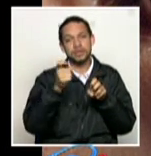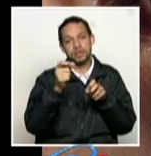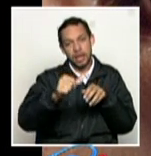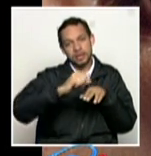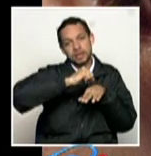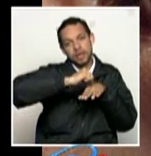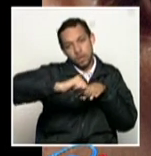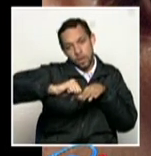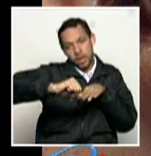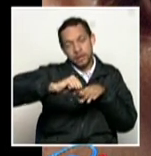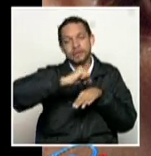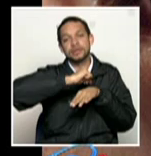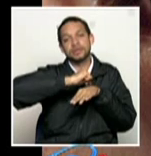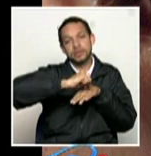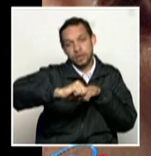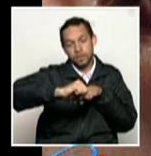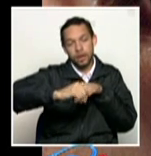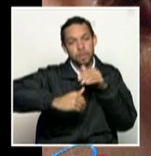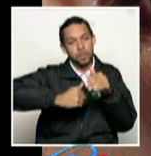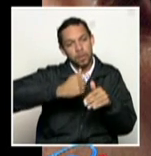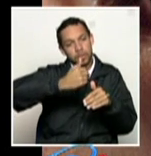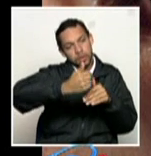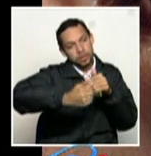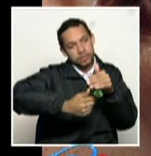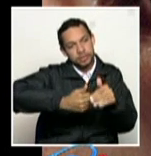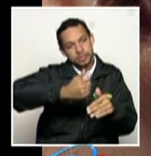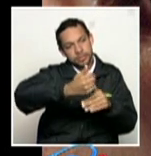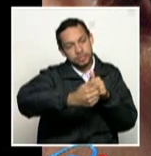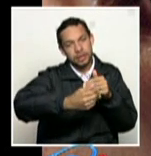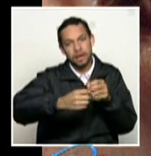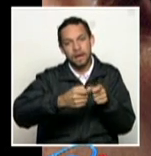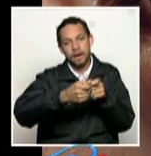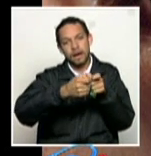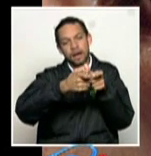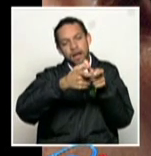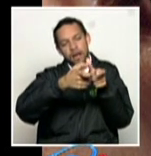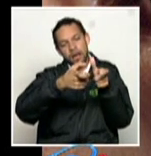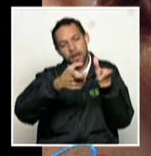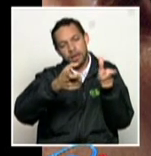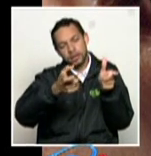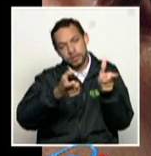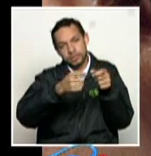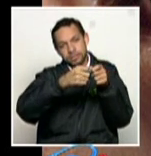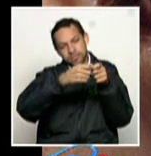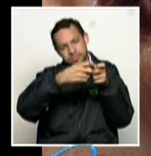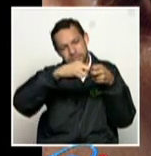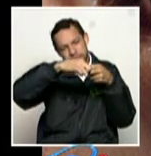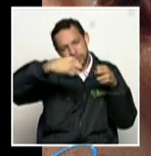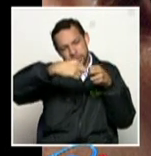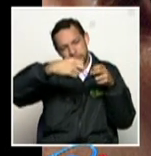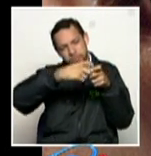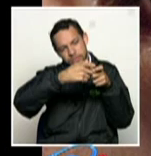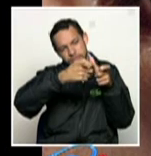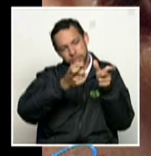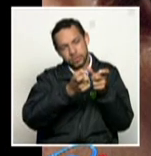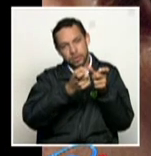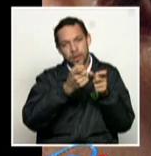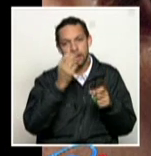quirúrgico porque puede crecer tanto que esa carnosidad pues termine obstruyendo la parte